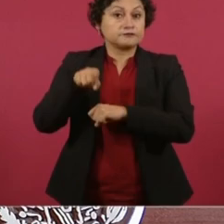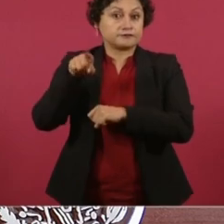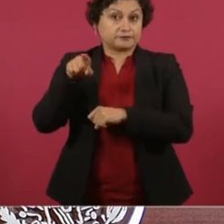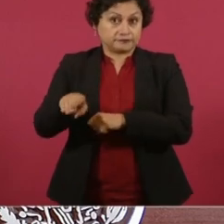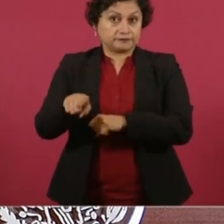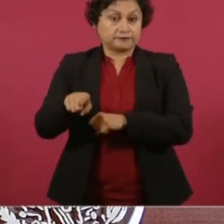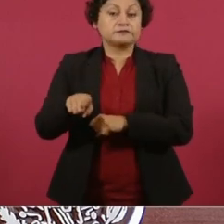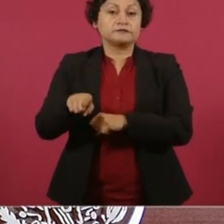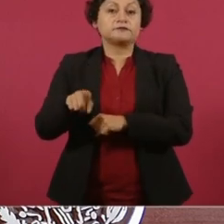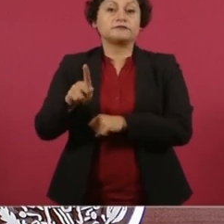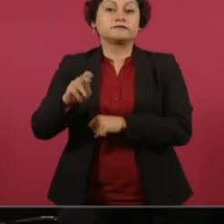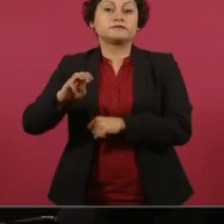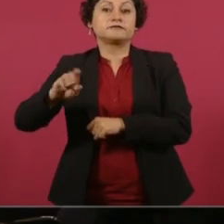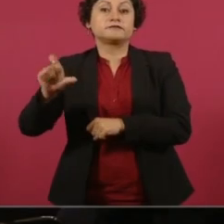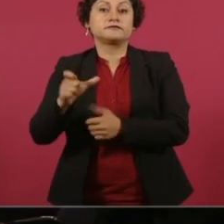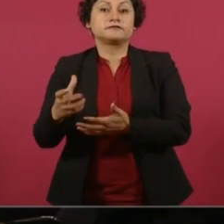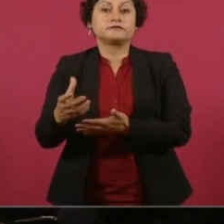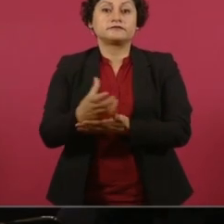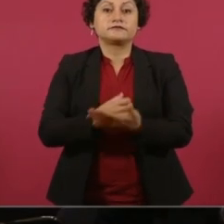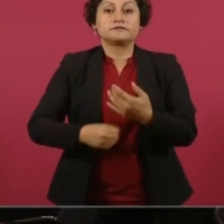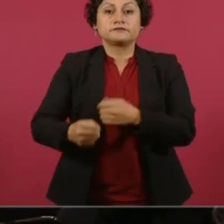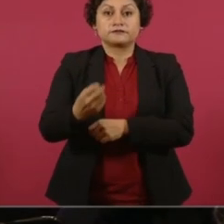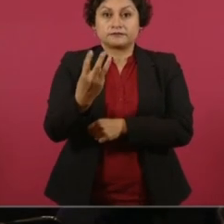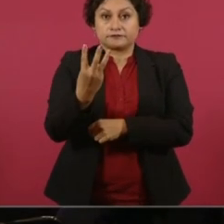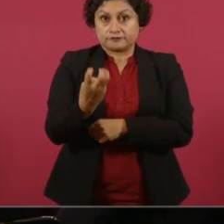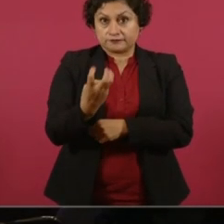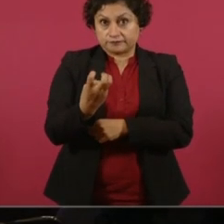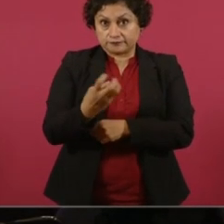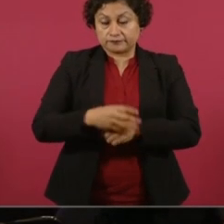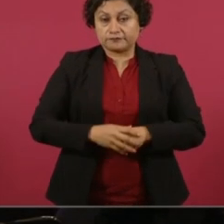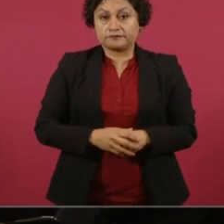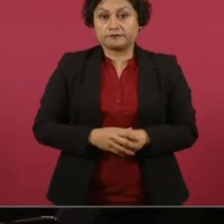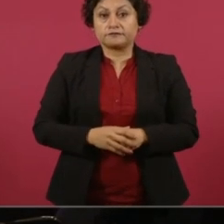Militar de Pemex, casi 3 pesos fueron de utilidad.